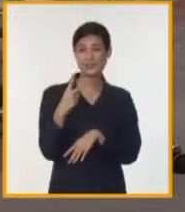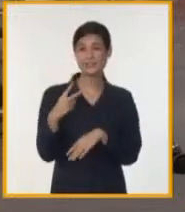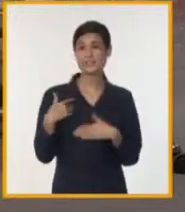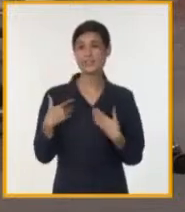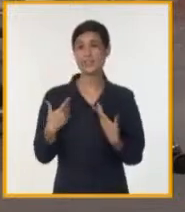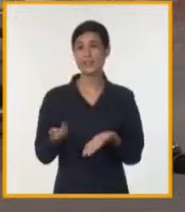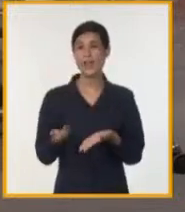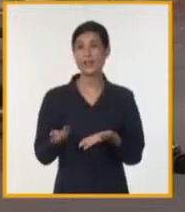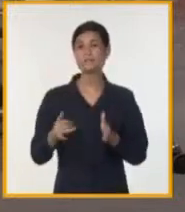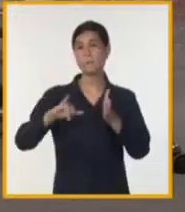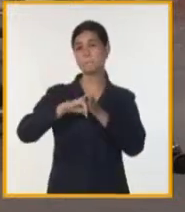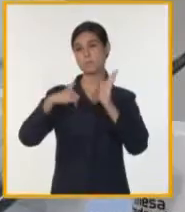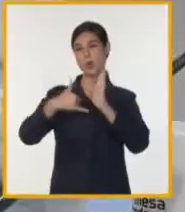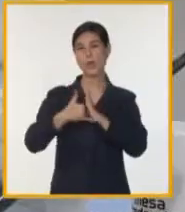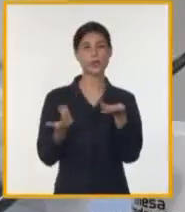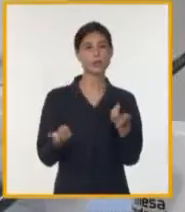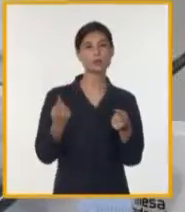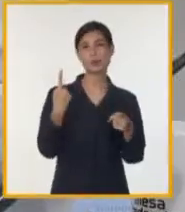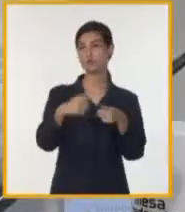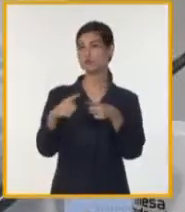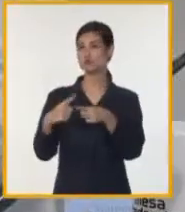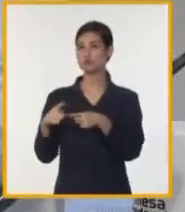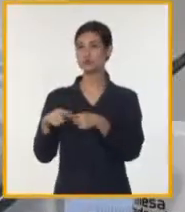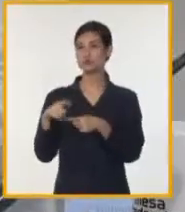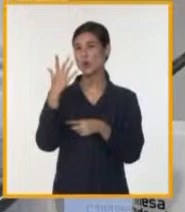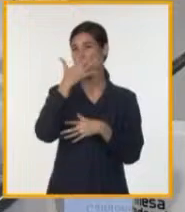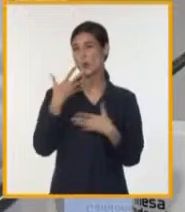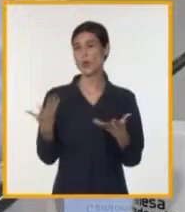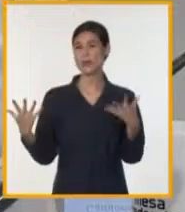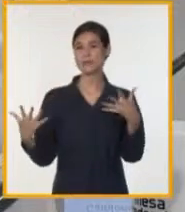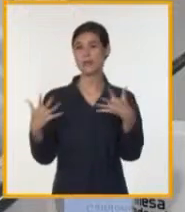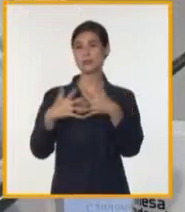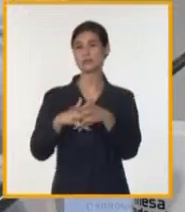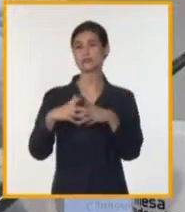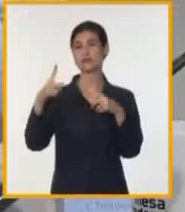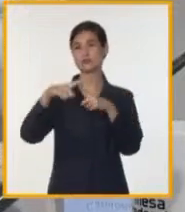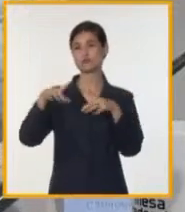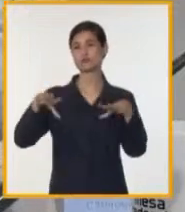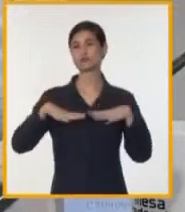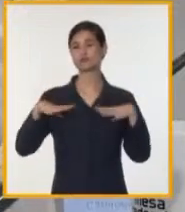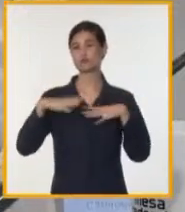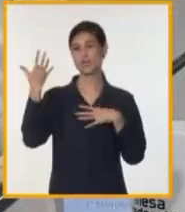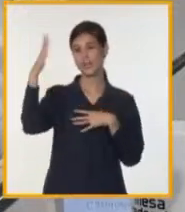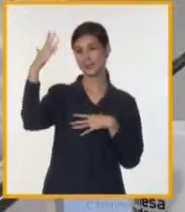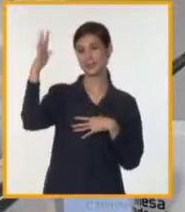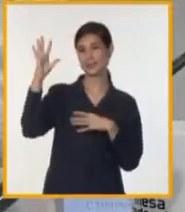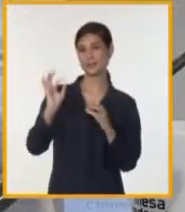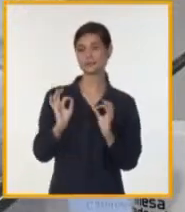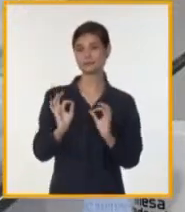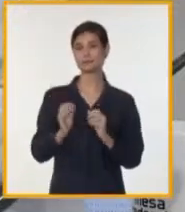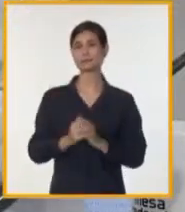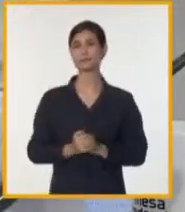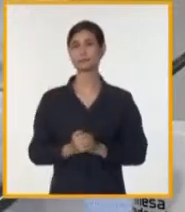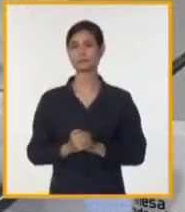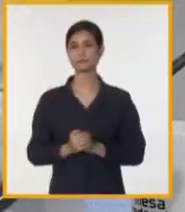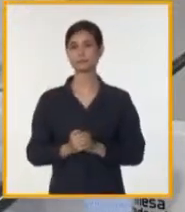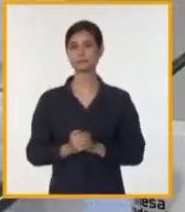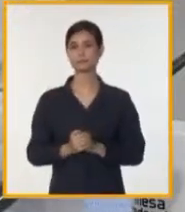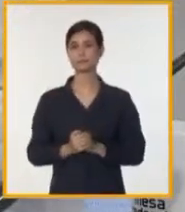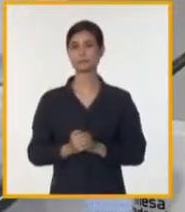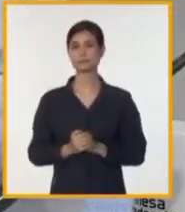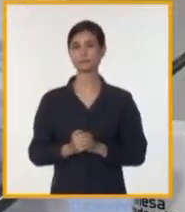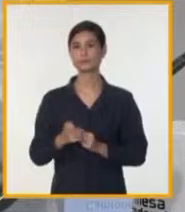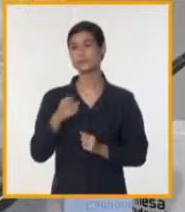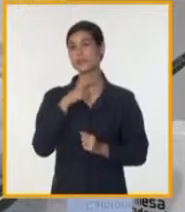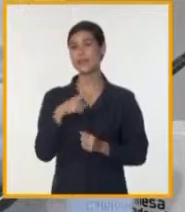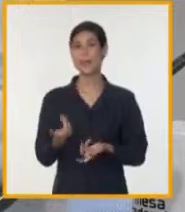extranjera en la actividad en las ramas automotor. Nosotros lo utilizamos ahí, cogiendo los dividendos de la MSB